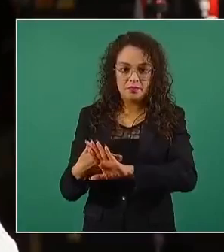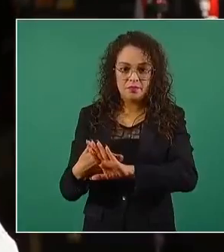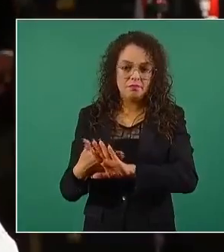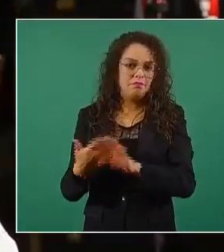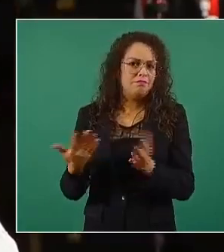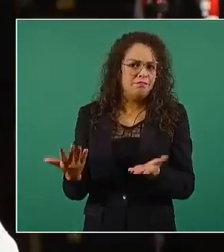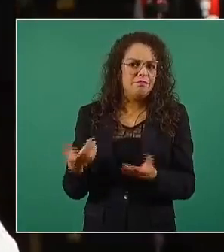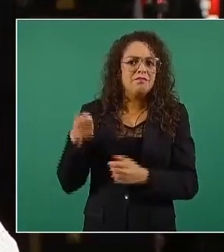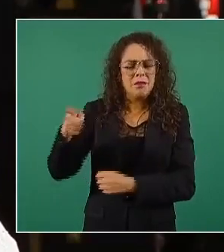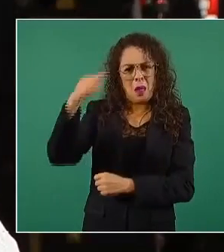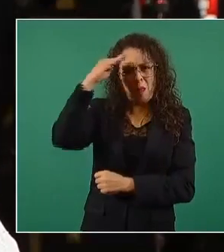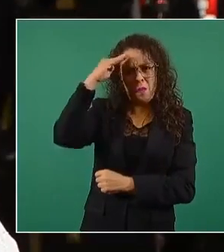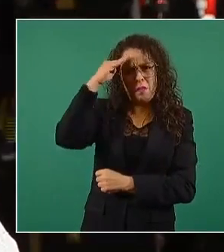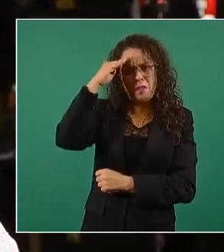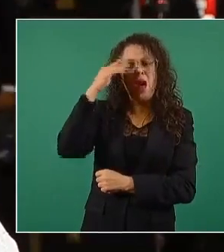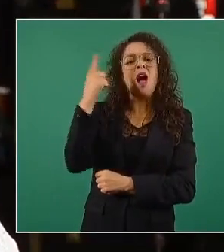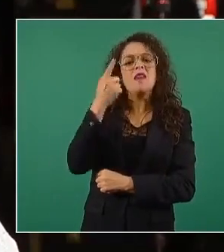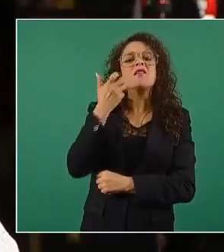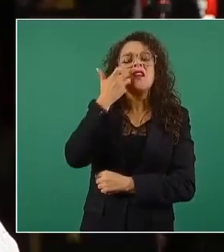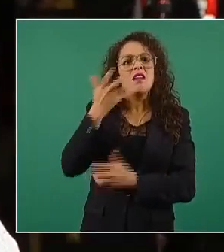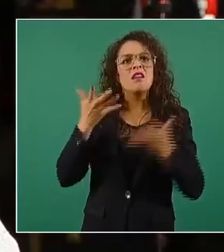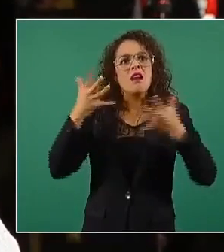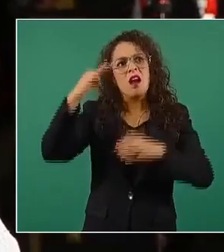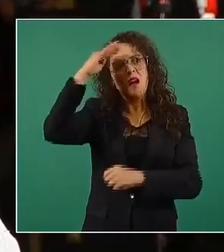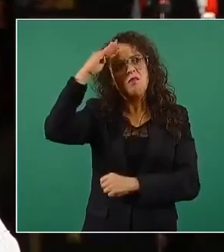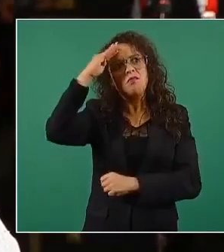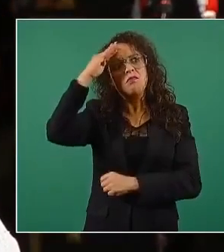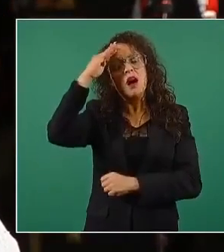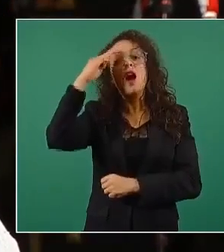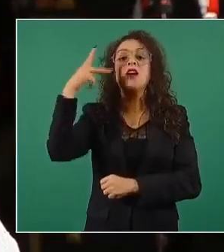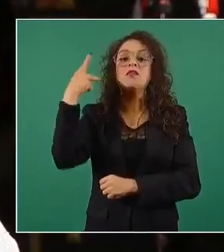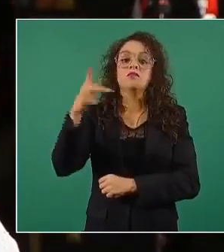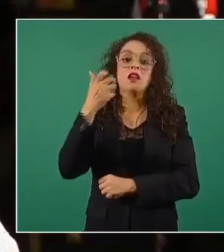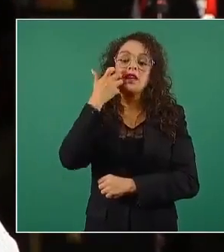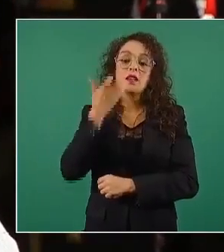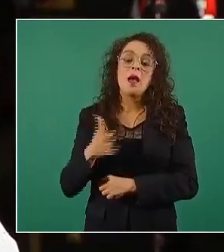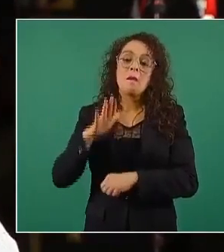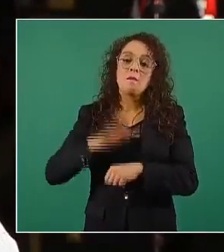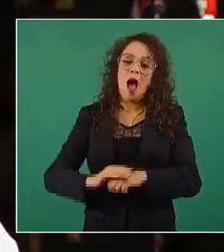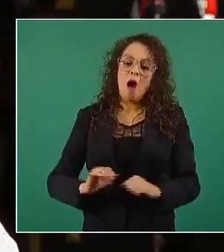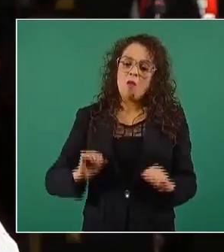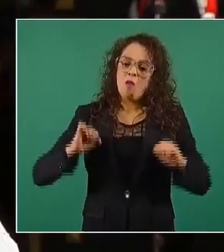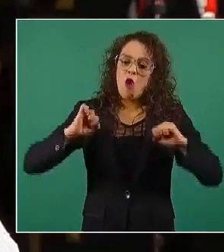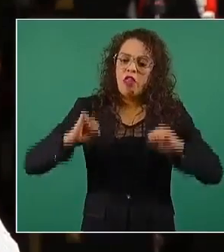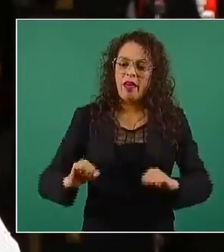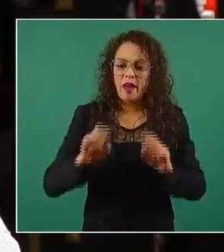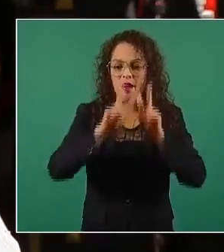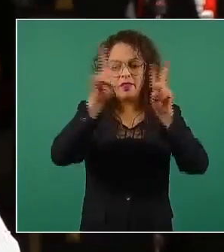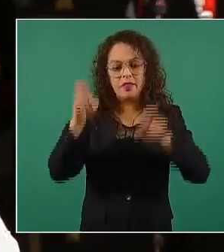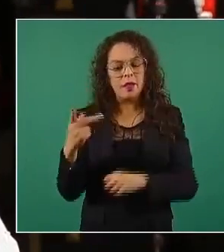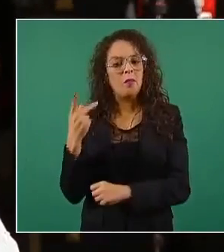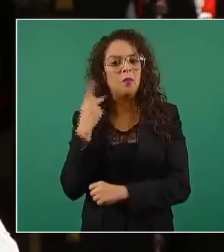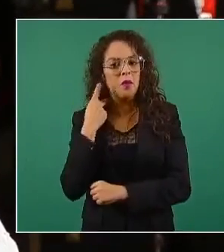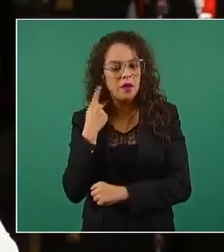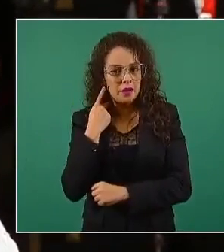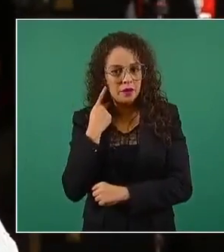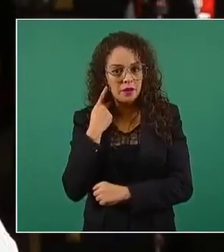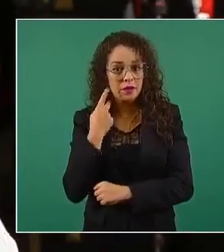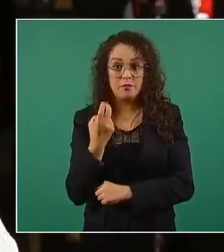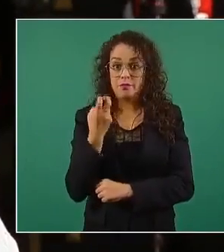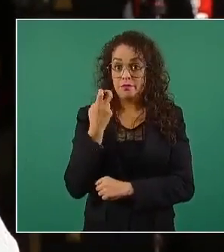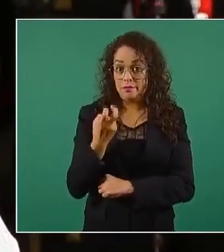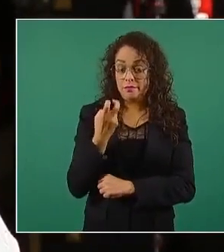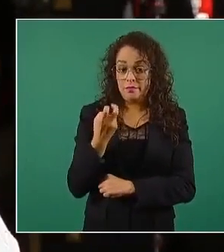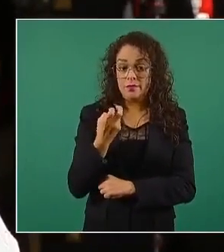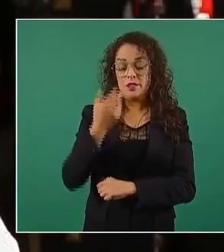su objetivo es obtener el poder político. Entonces, hay también un tema de violación a la privacidad y un tema